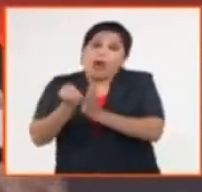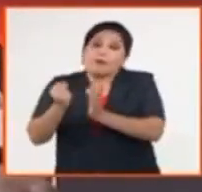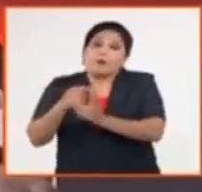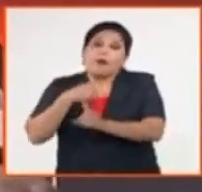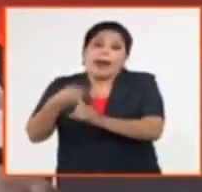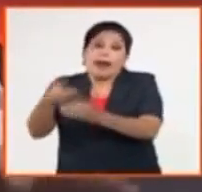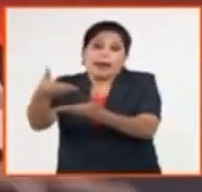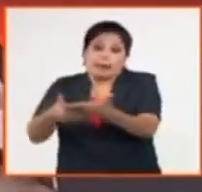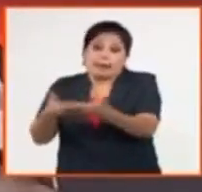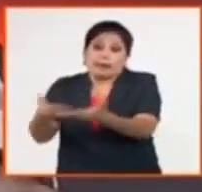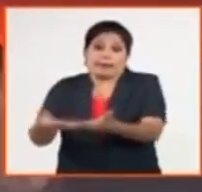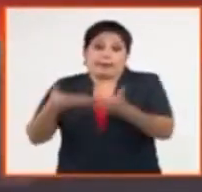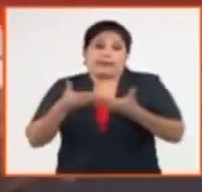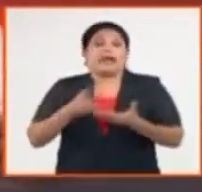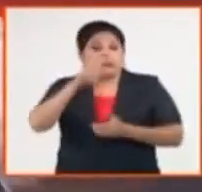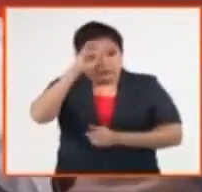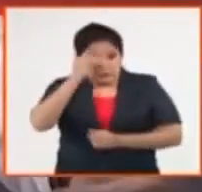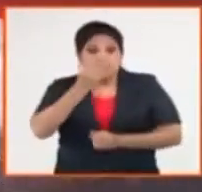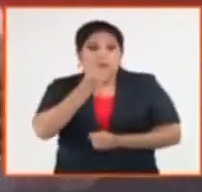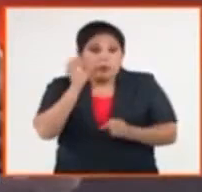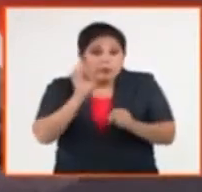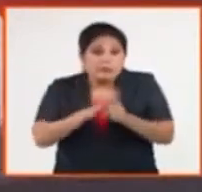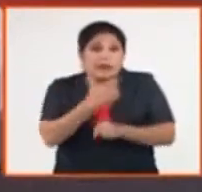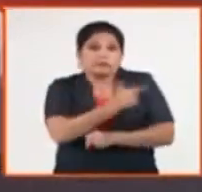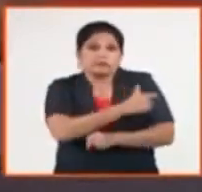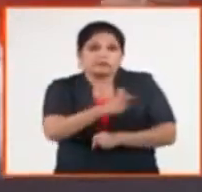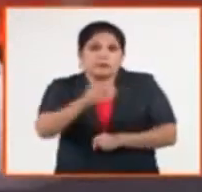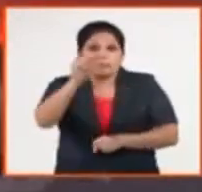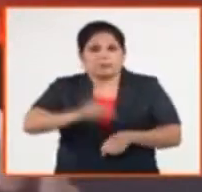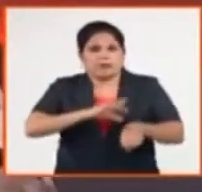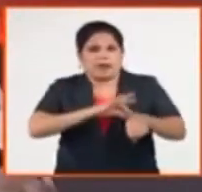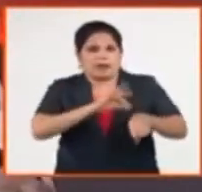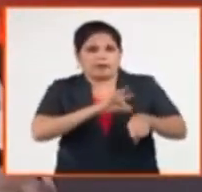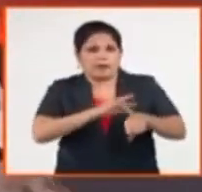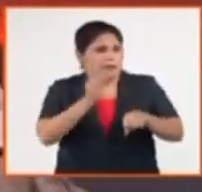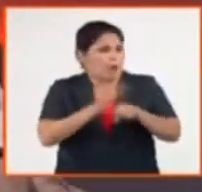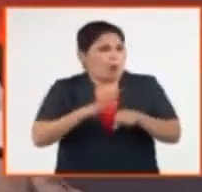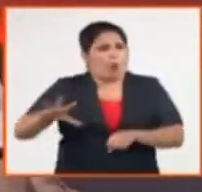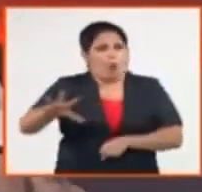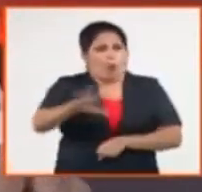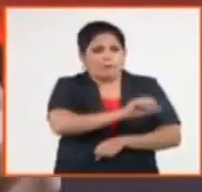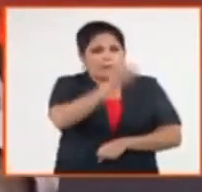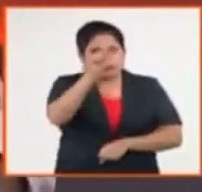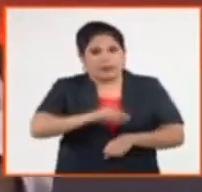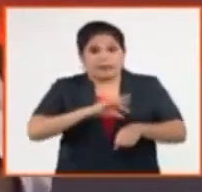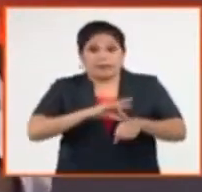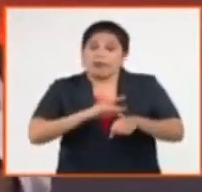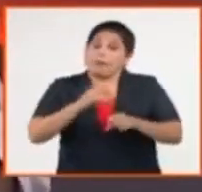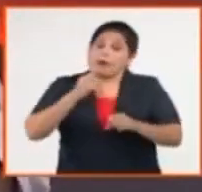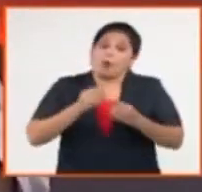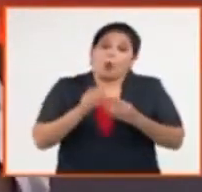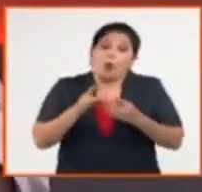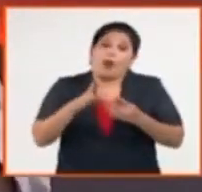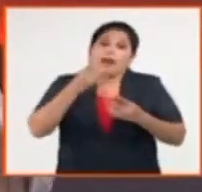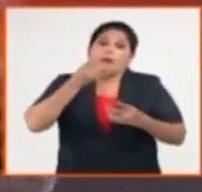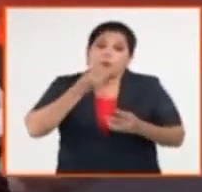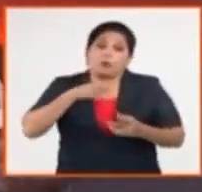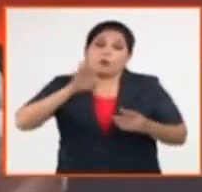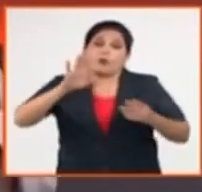anuncio de la aprobación y por tanto podamos comenzar de manera masiva el tratamiento de los